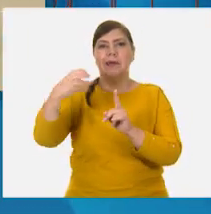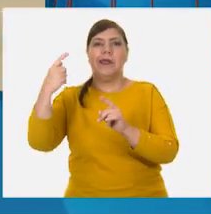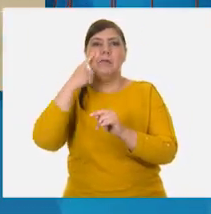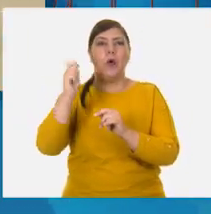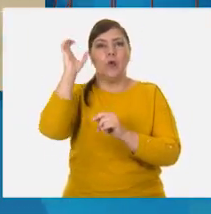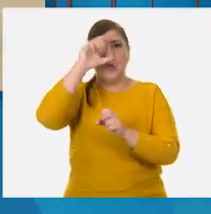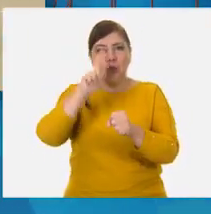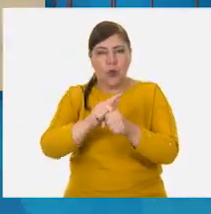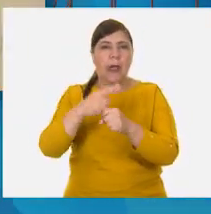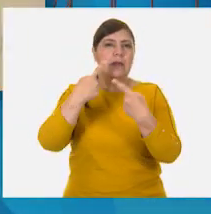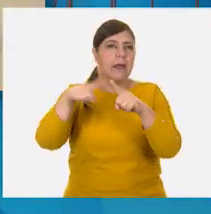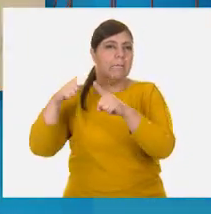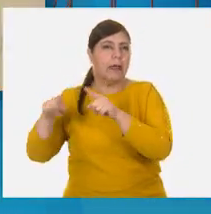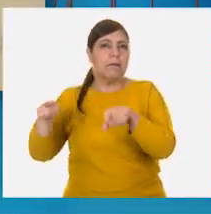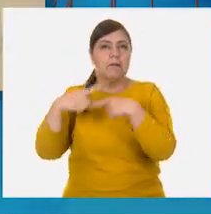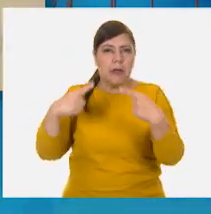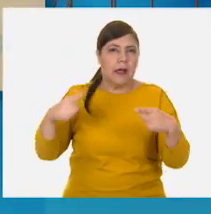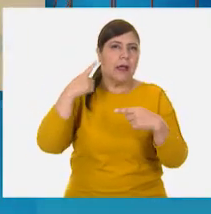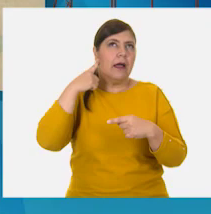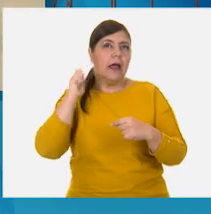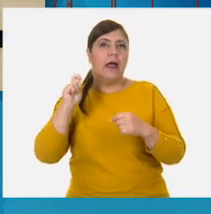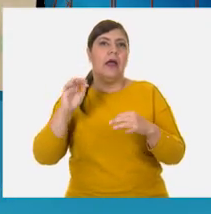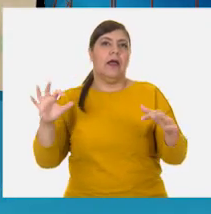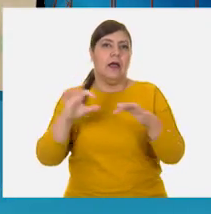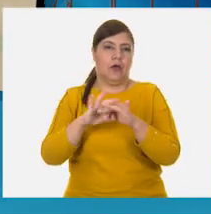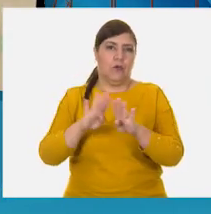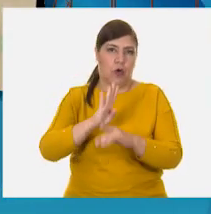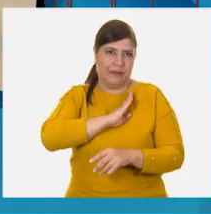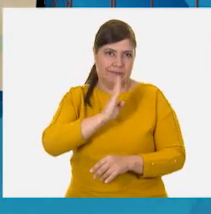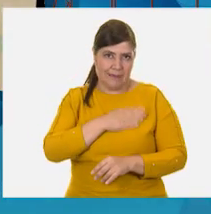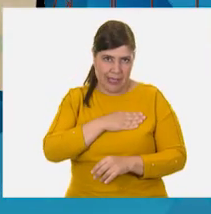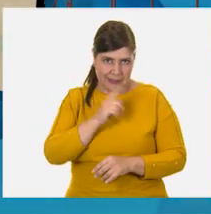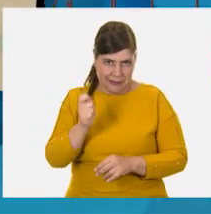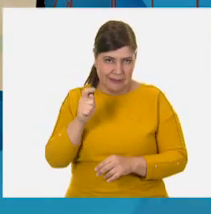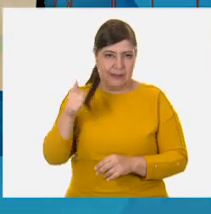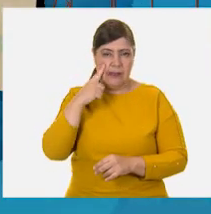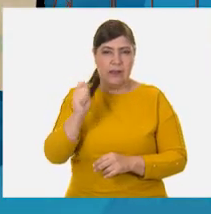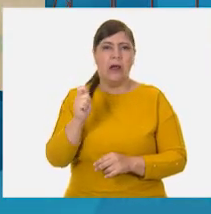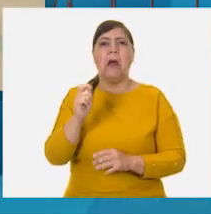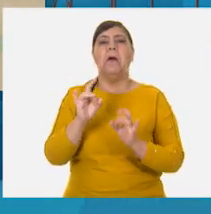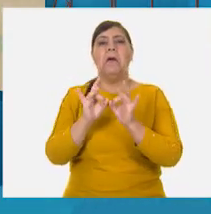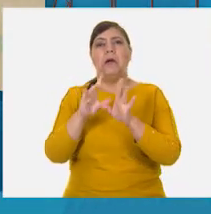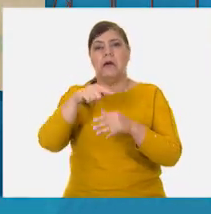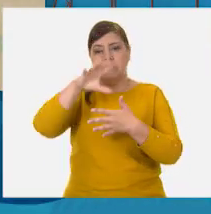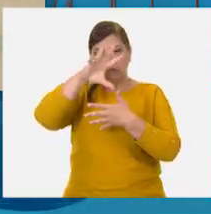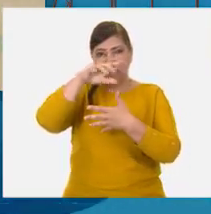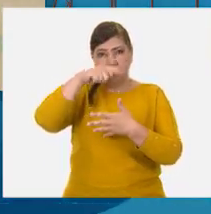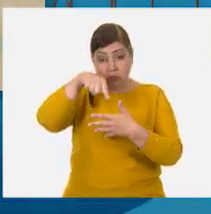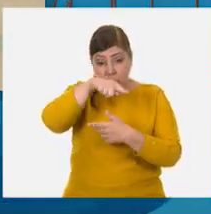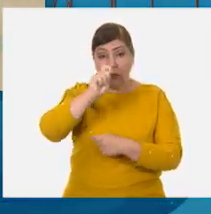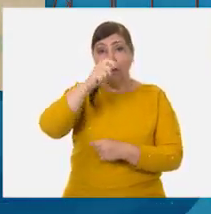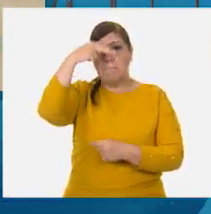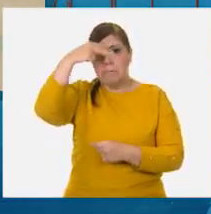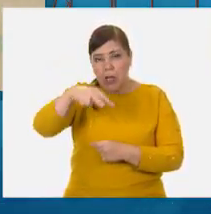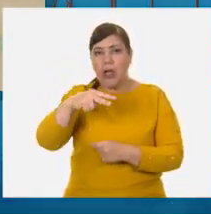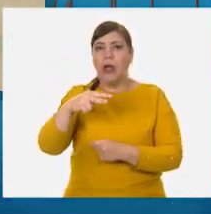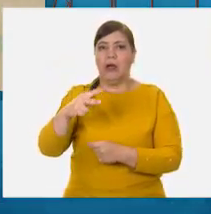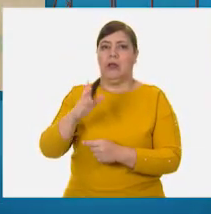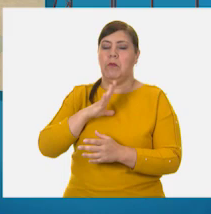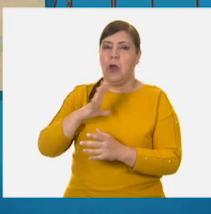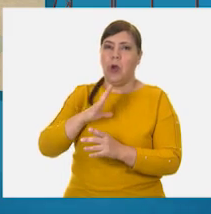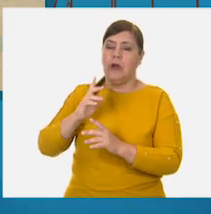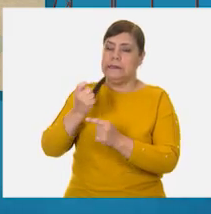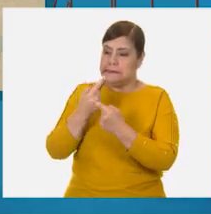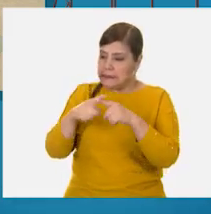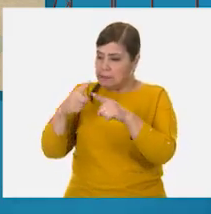todas las variantes musicales y líricas del mundo hispano. Como producto de estos encuentros, México se convirtió en un país dotado de una enorme